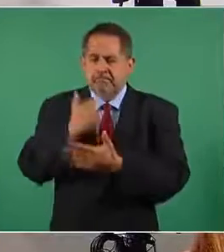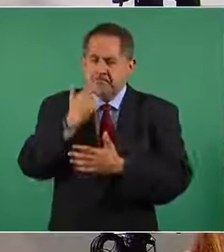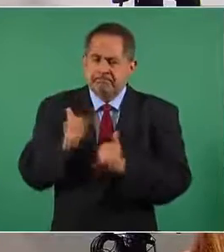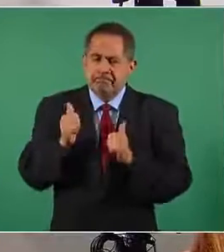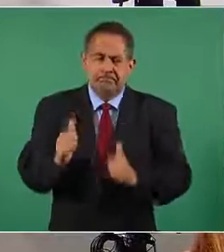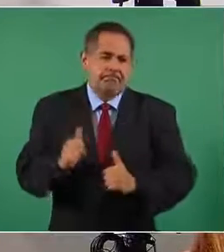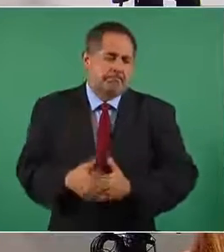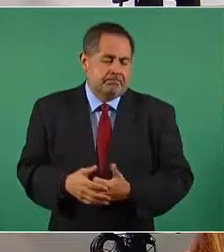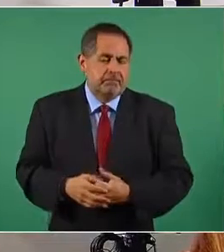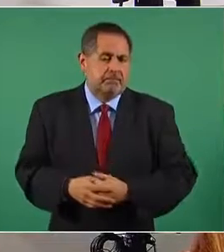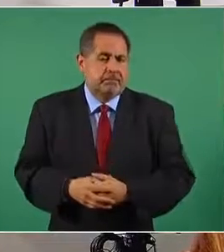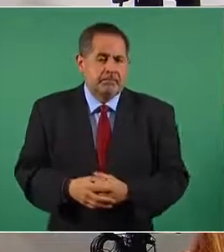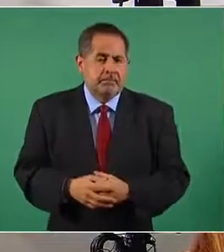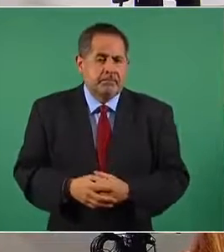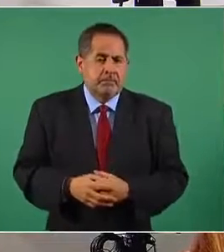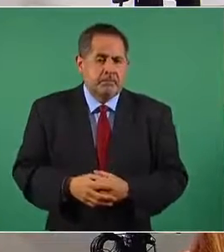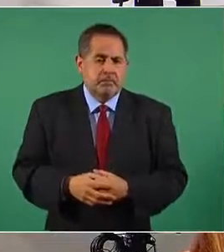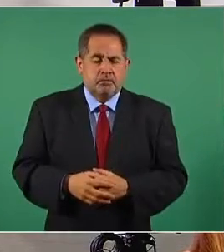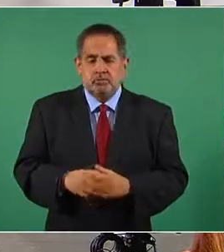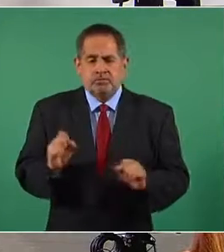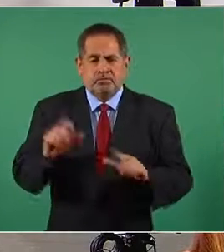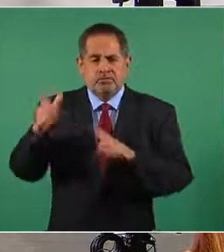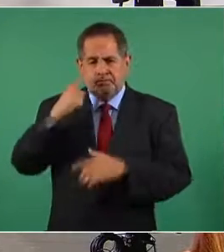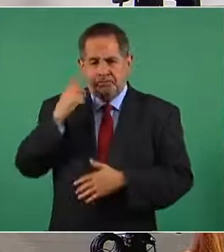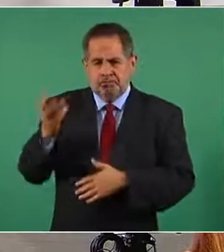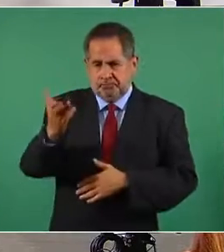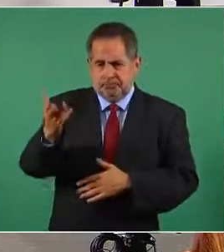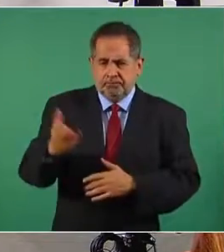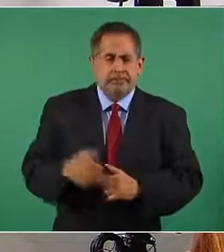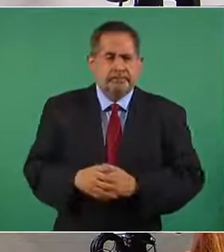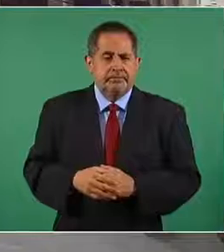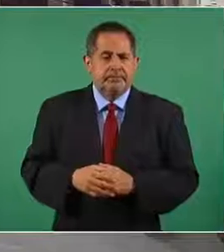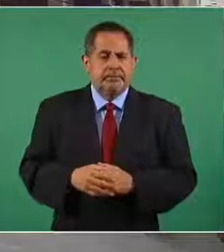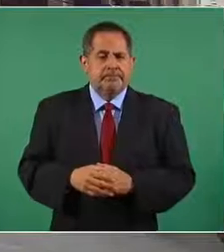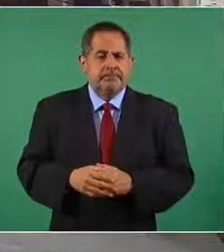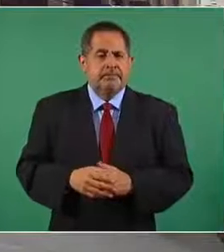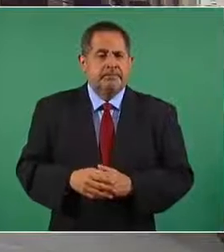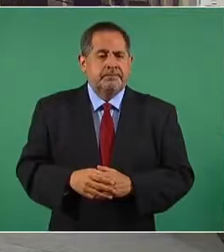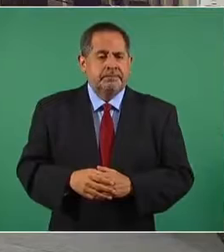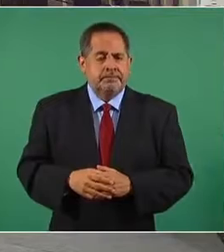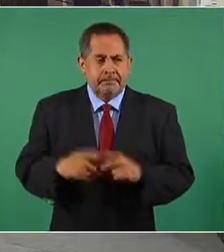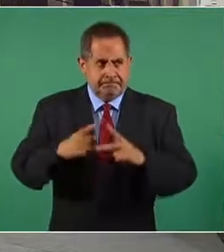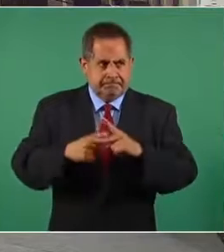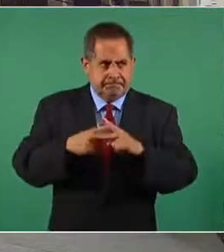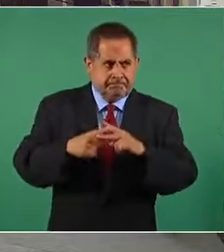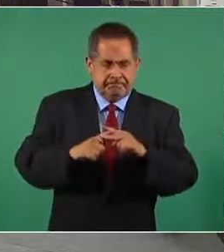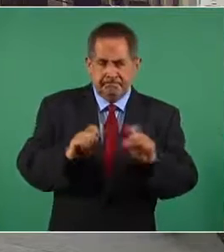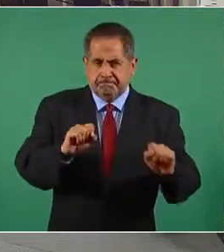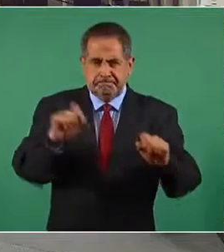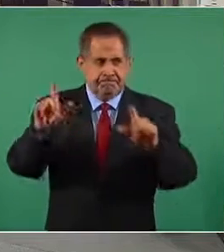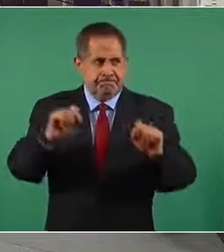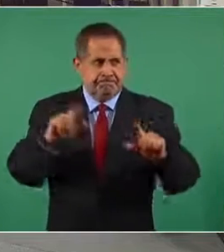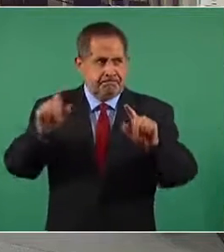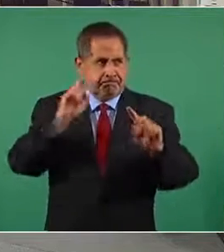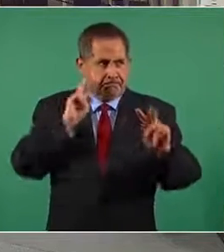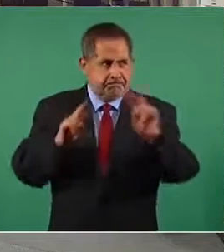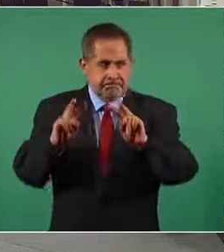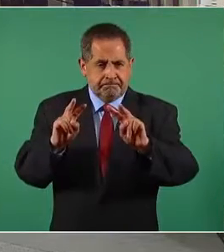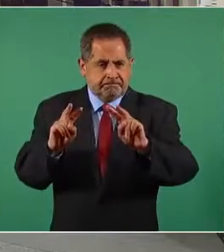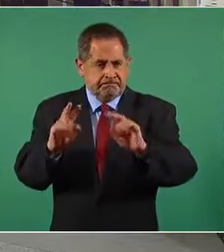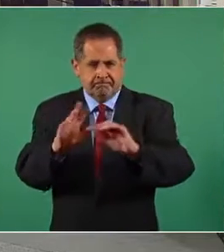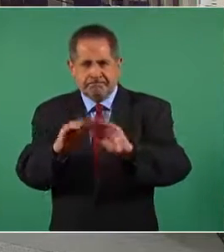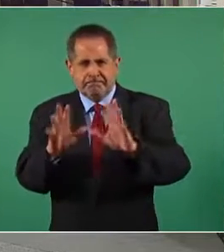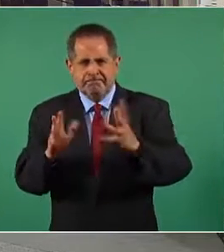vamos a mostrar, si es tan amable, dos gráficas que muestran de manera